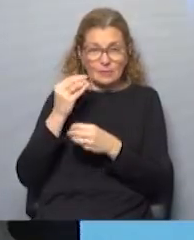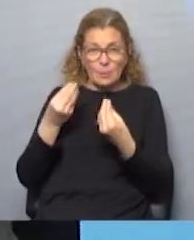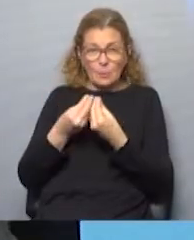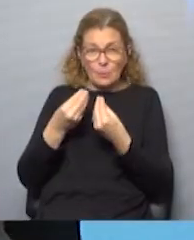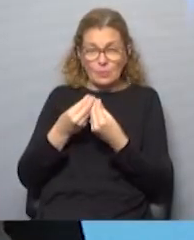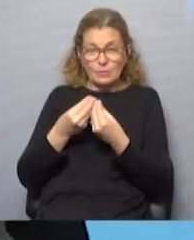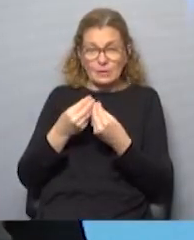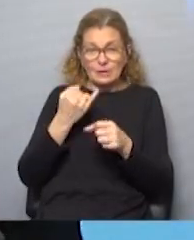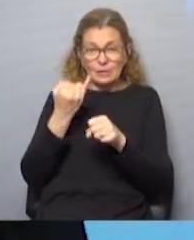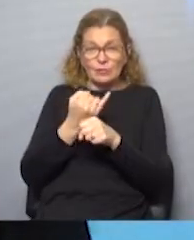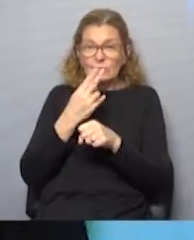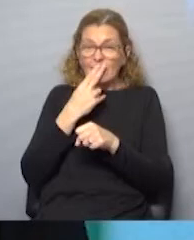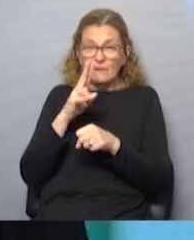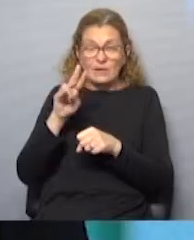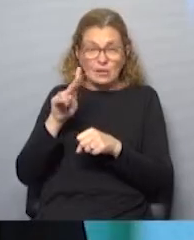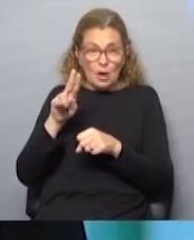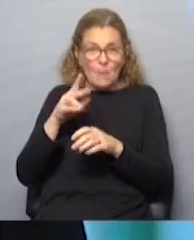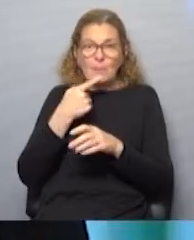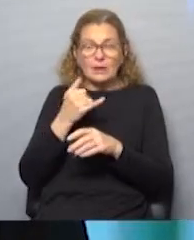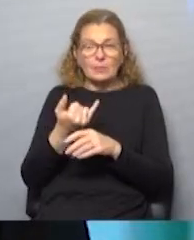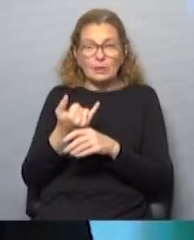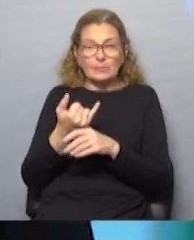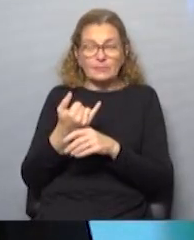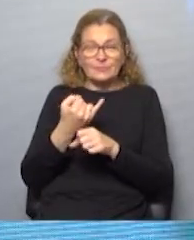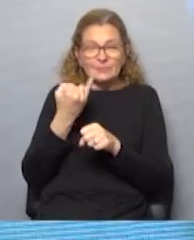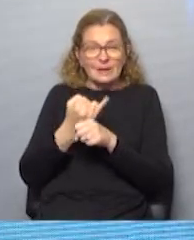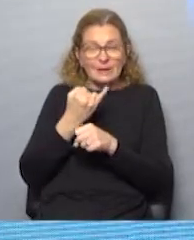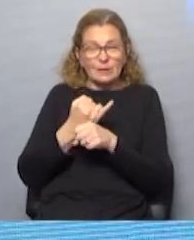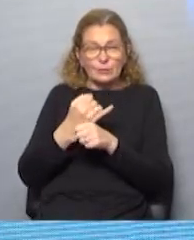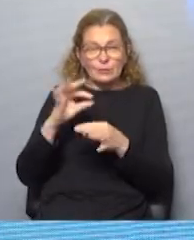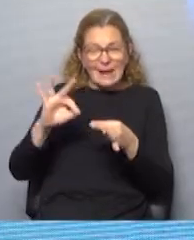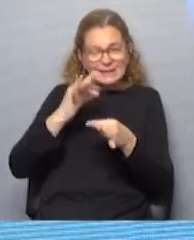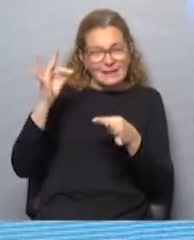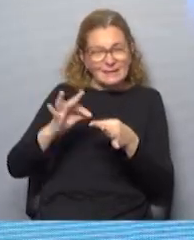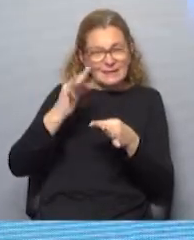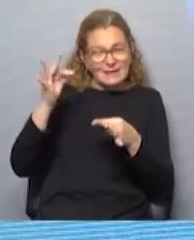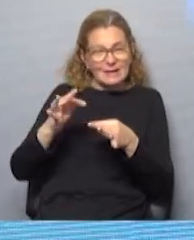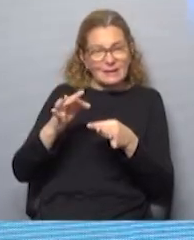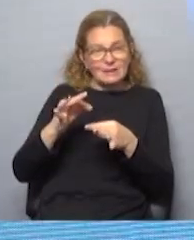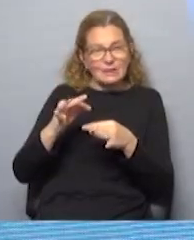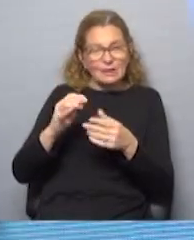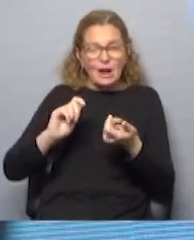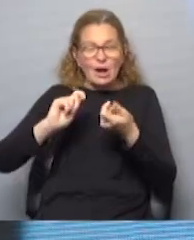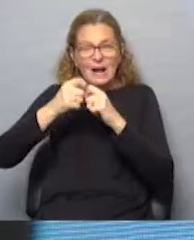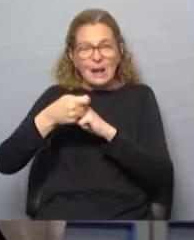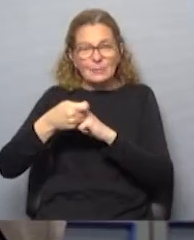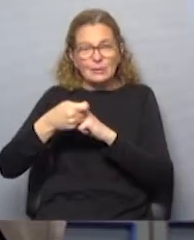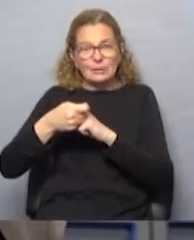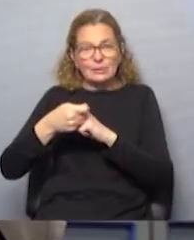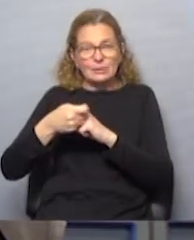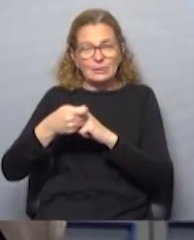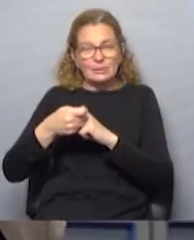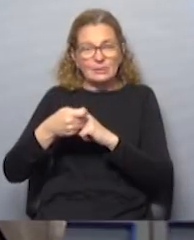industria del vidrio por ejemplo estando los apagones en la industria del textil es la conversión o